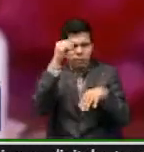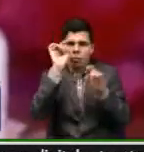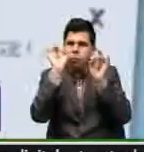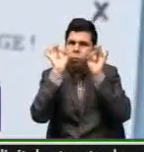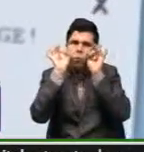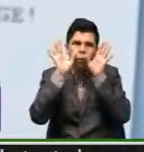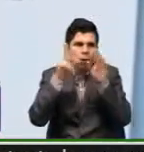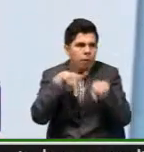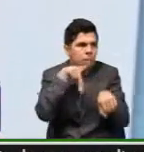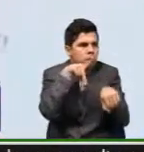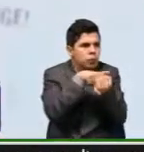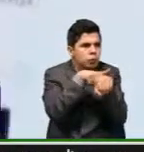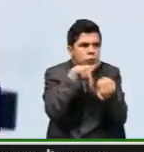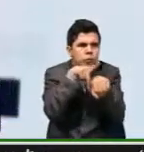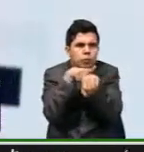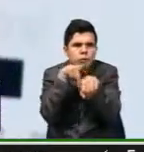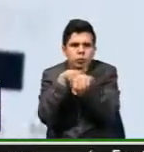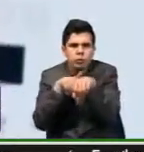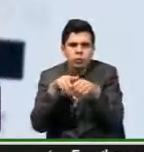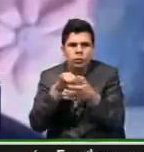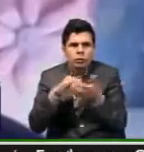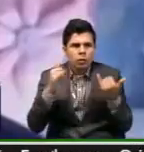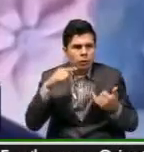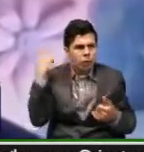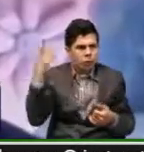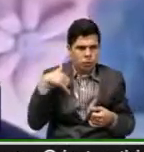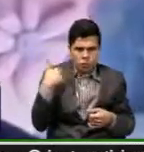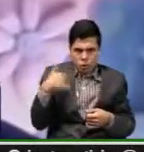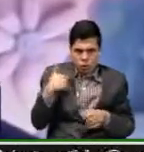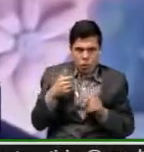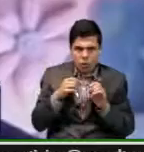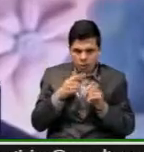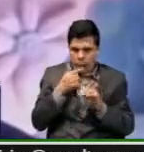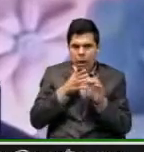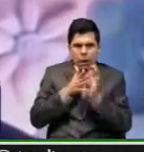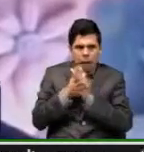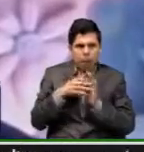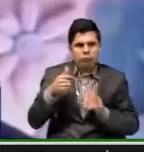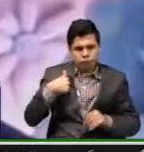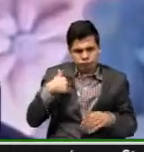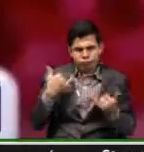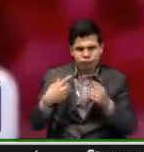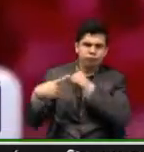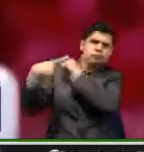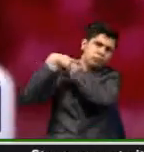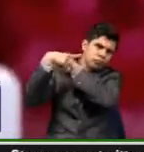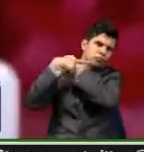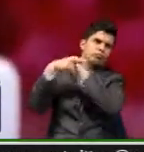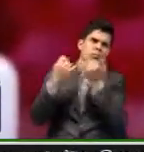logró establecer que el 55% de los jóvenes han confesado haber sido víctimas del ciberbullying.